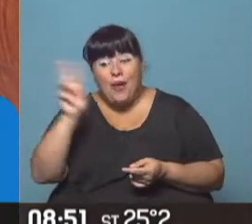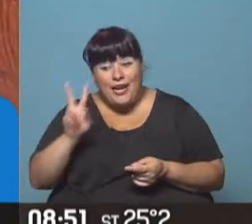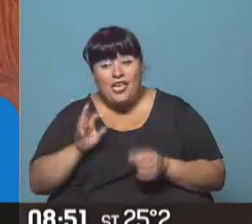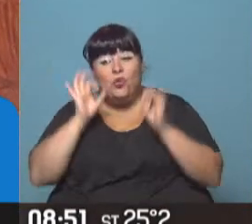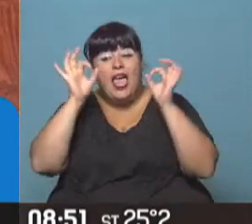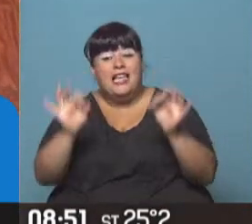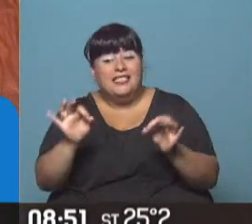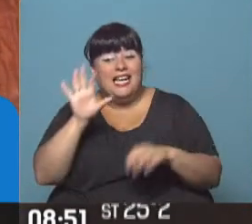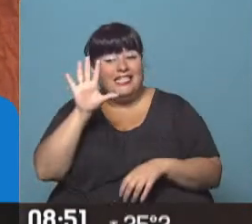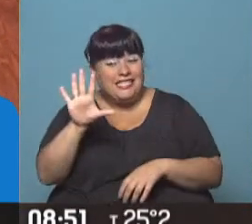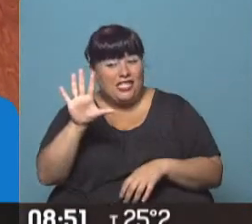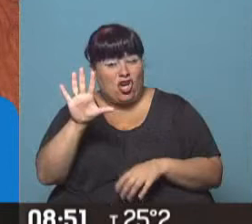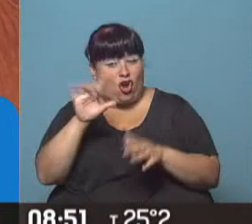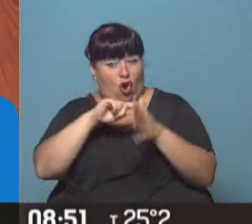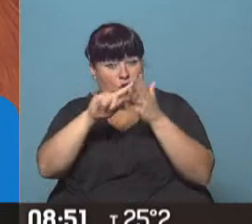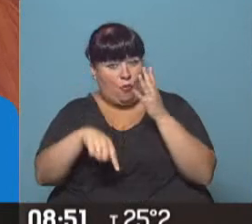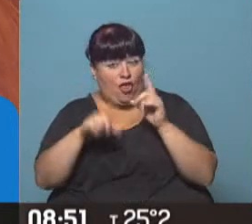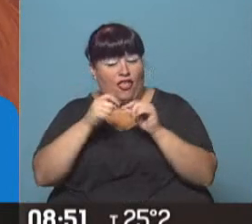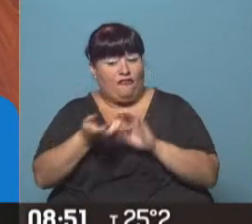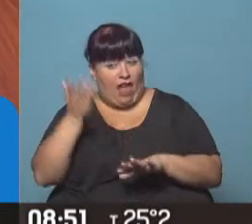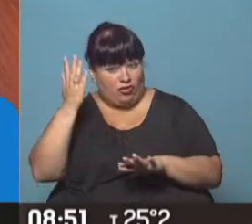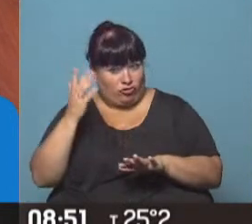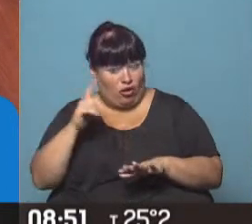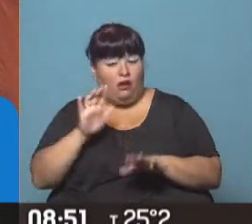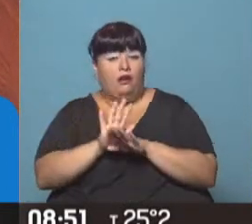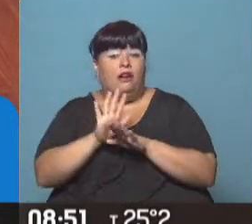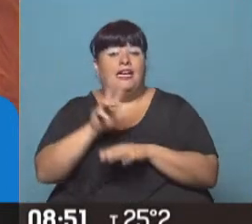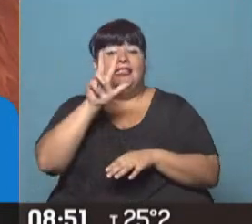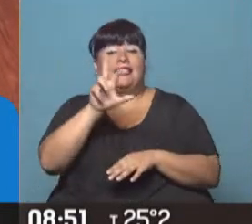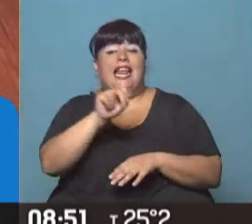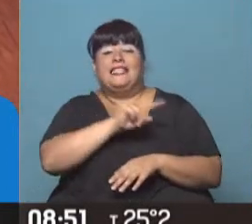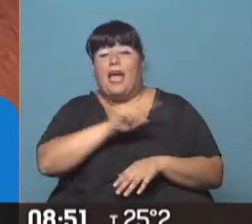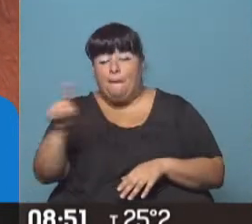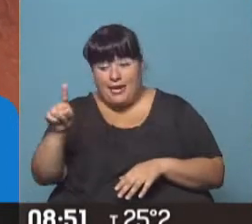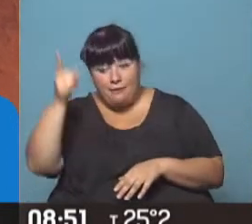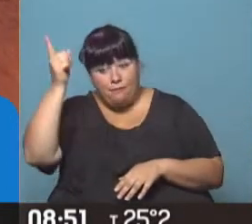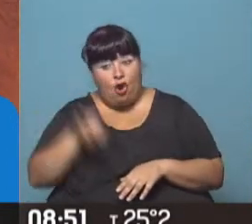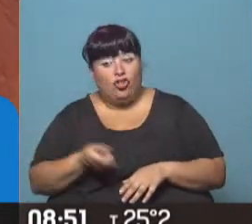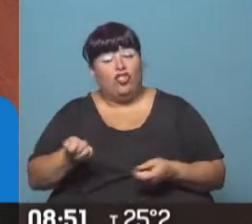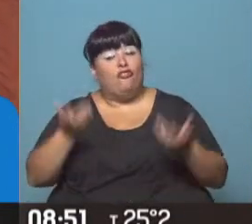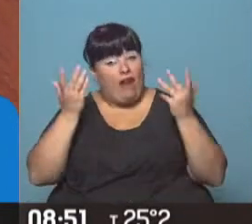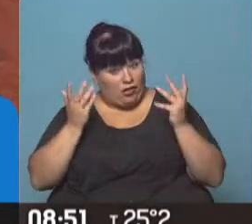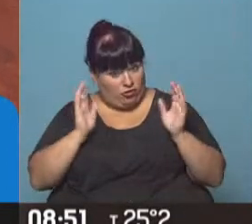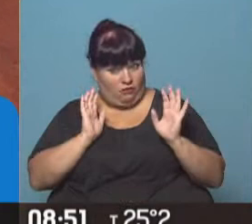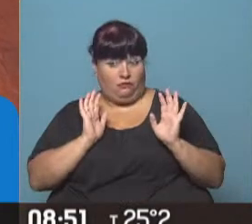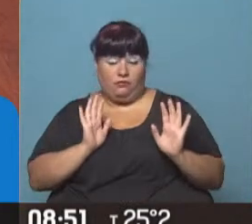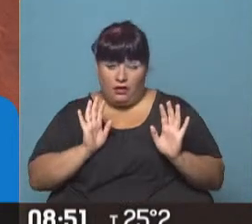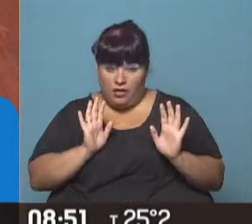a los 5 dígitos de inflación. Estamos hablando de 30.000% de inflación. O sea,